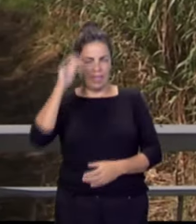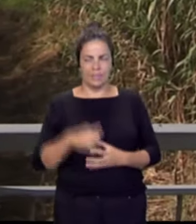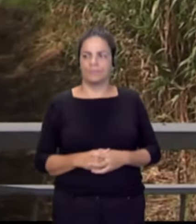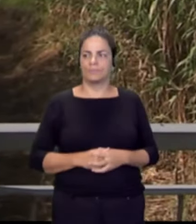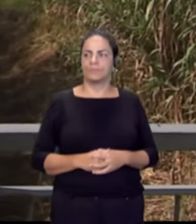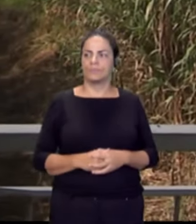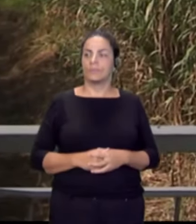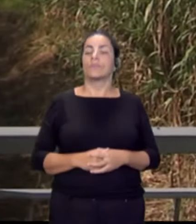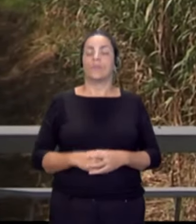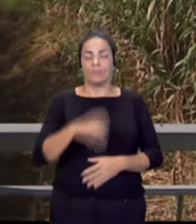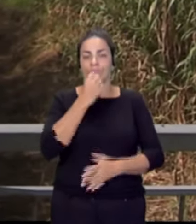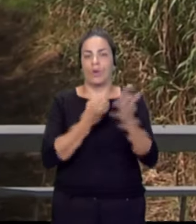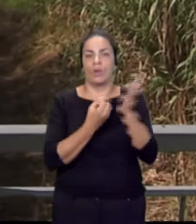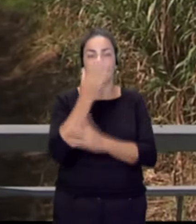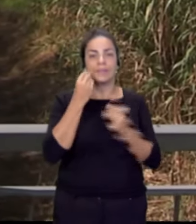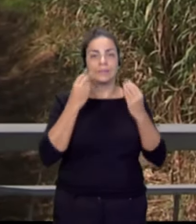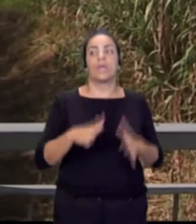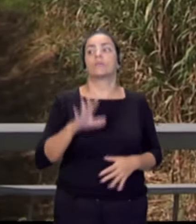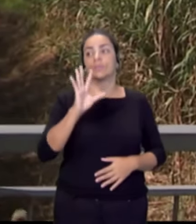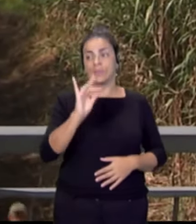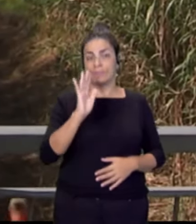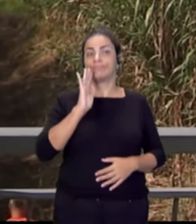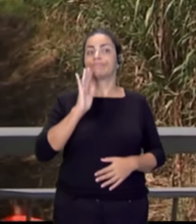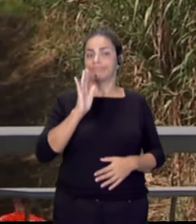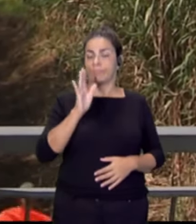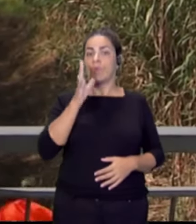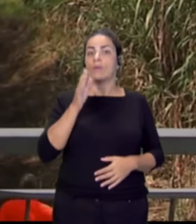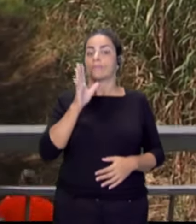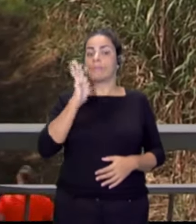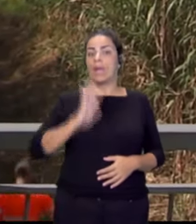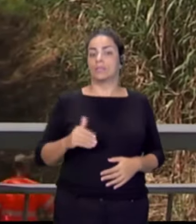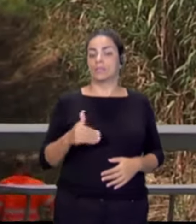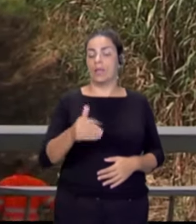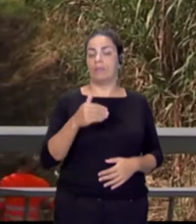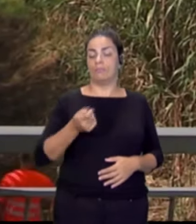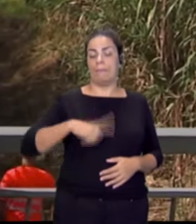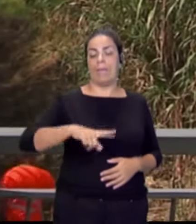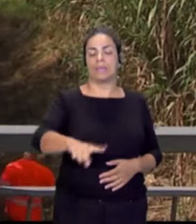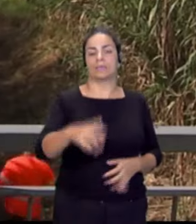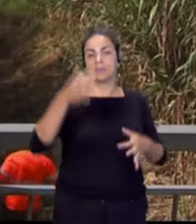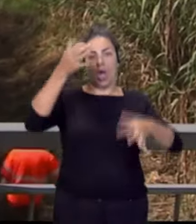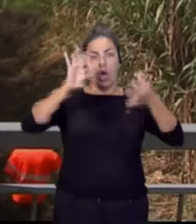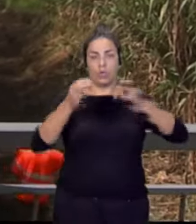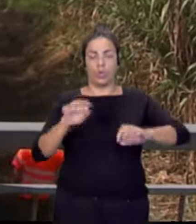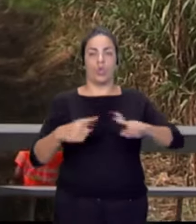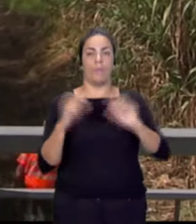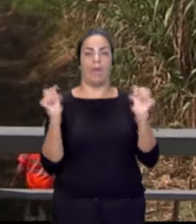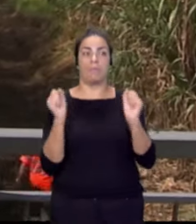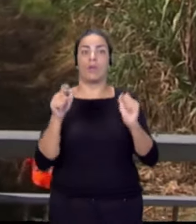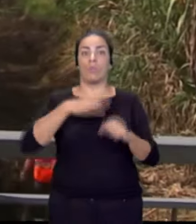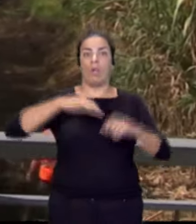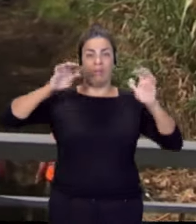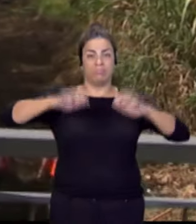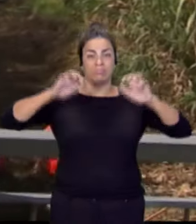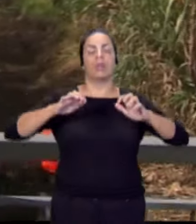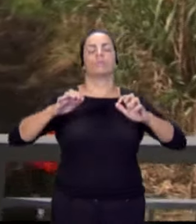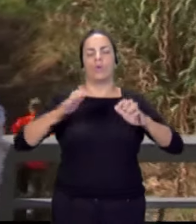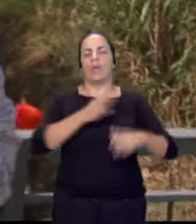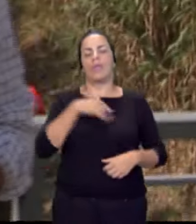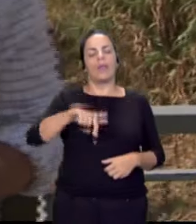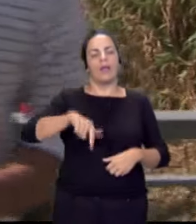Buenos días, ¿qué tal? Sí, la previsión es, ante la posible llegada de las lluvias durante estos próximos meses de otoño y de invierno, aquí en la laguna tener todos esos